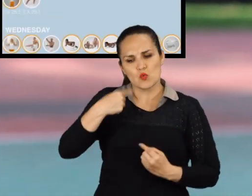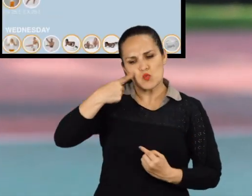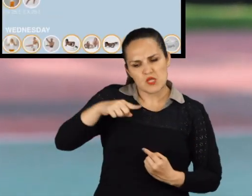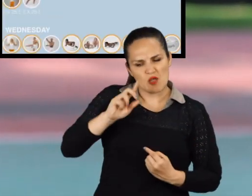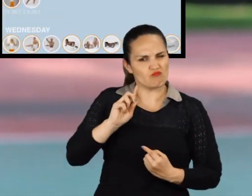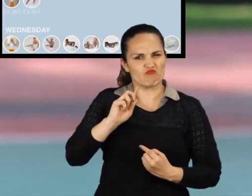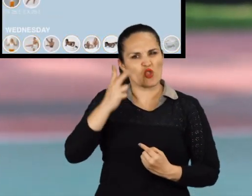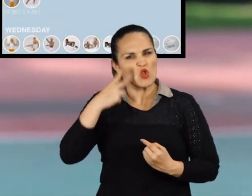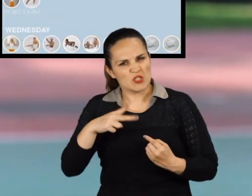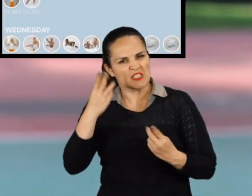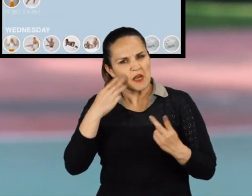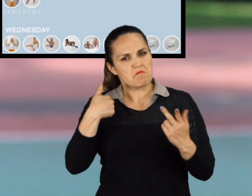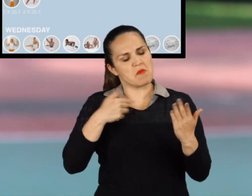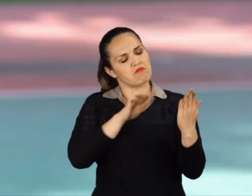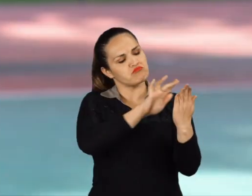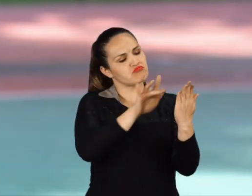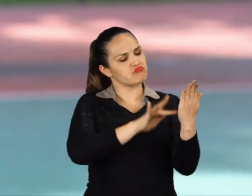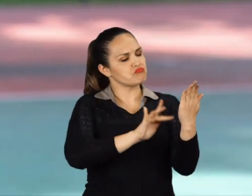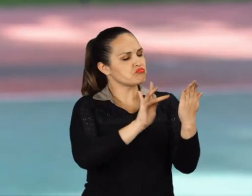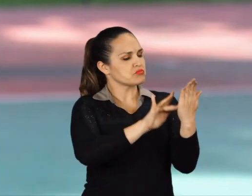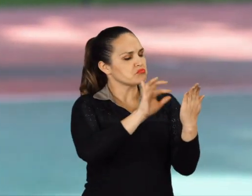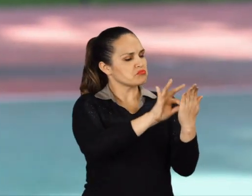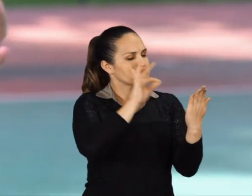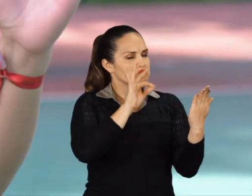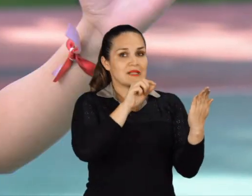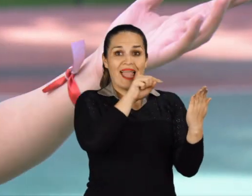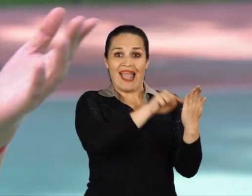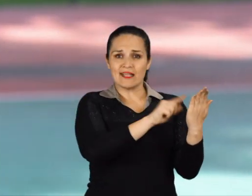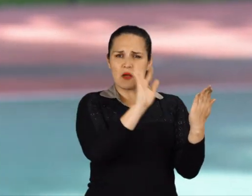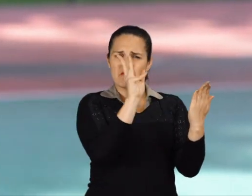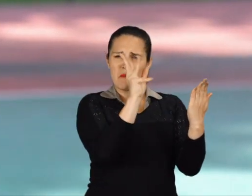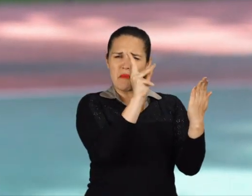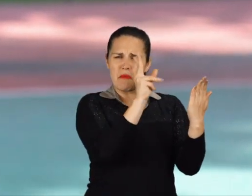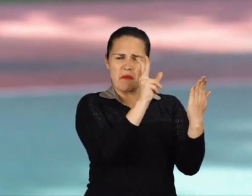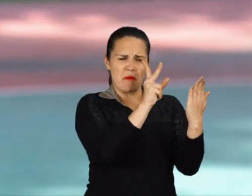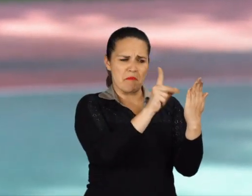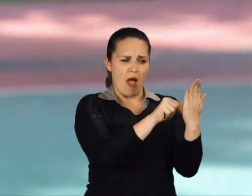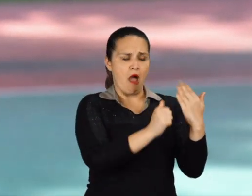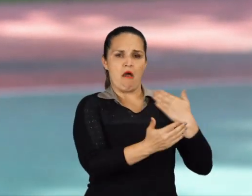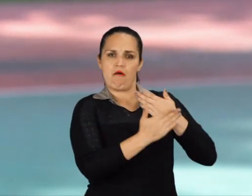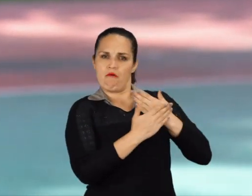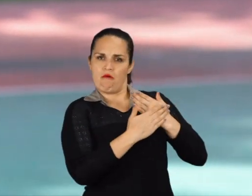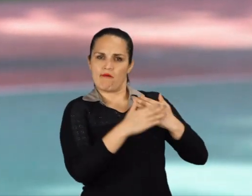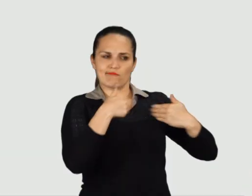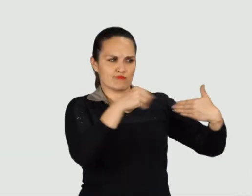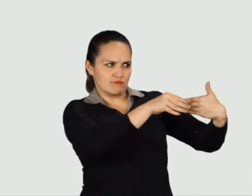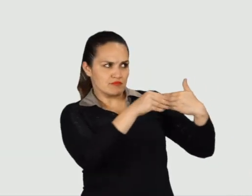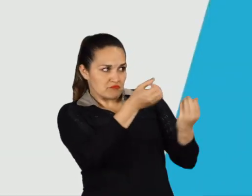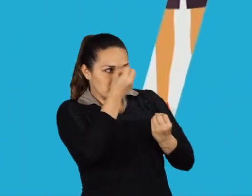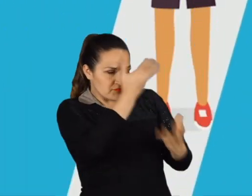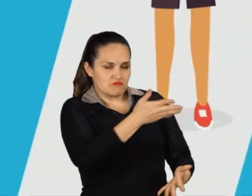parte del entrenamiento y nos programa en la semana las sesiones que vayamos a tener.